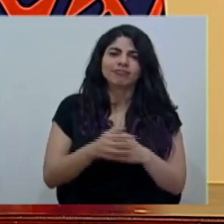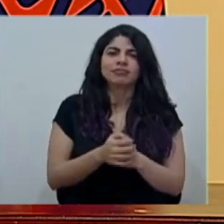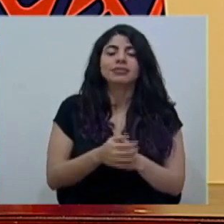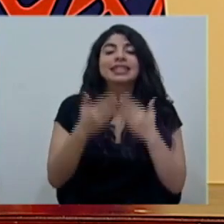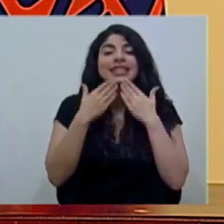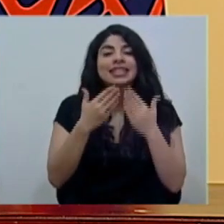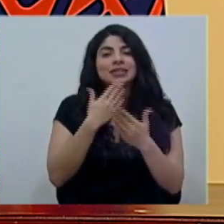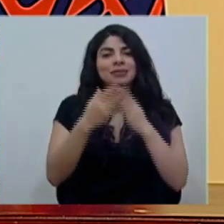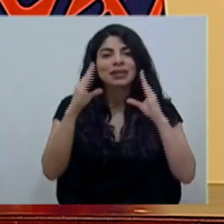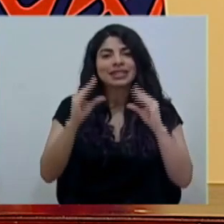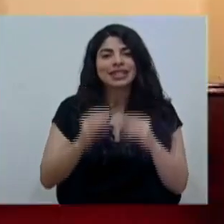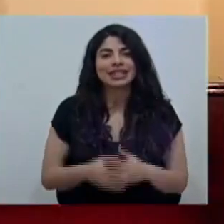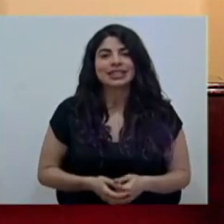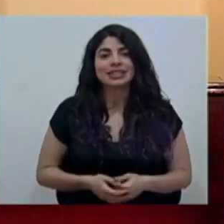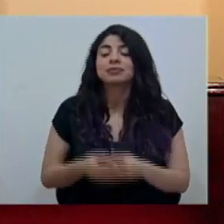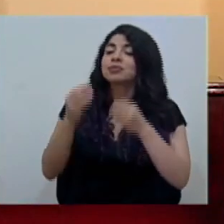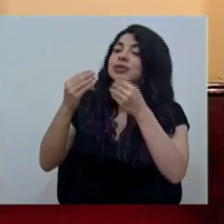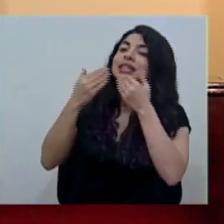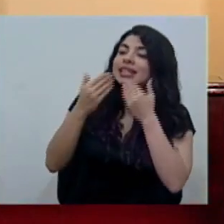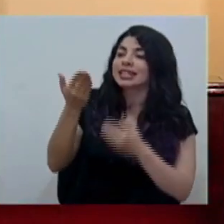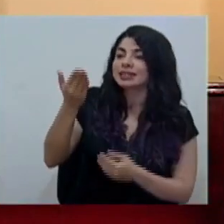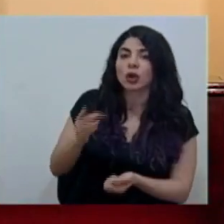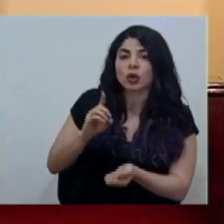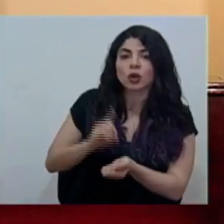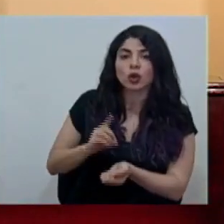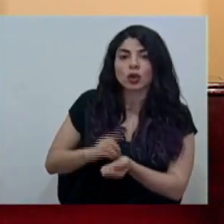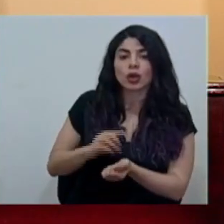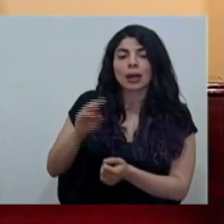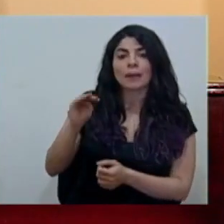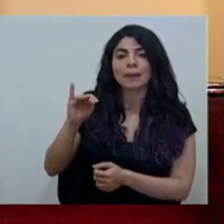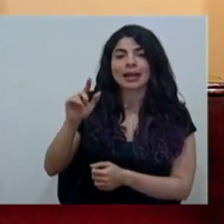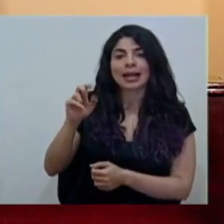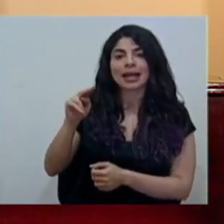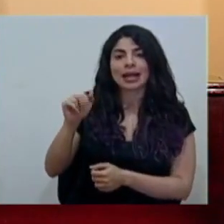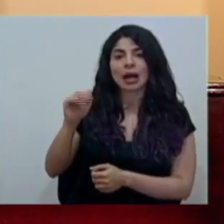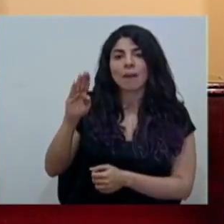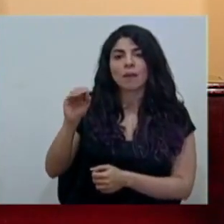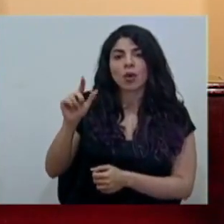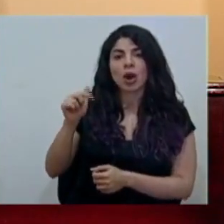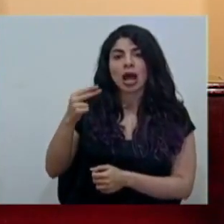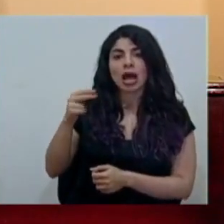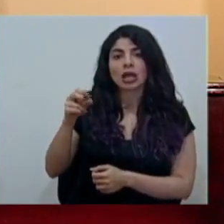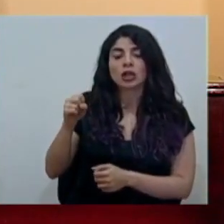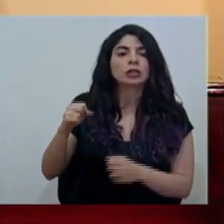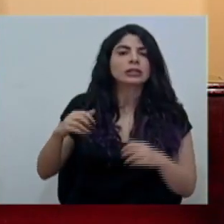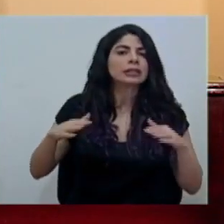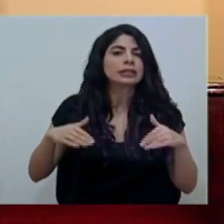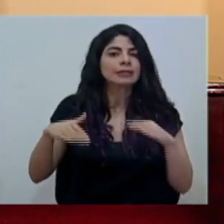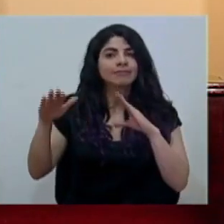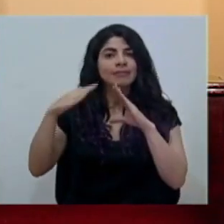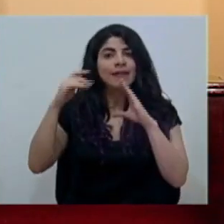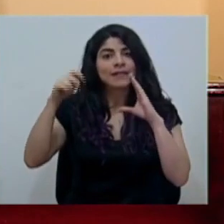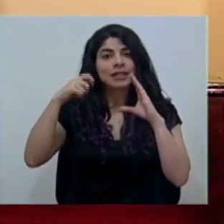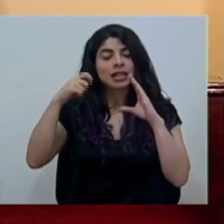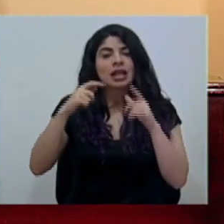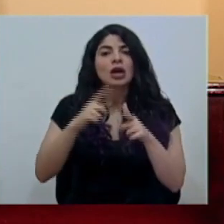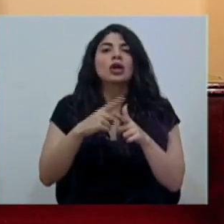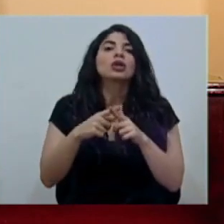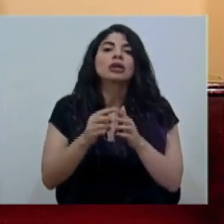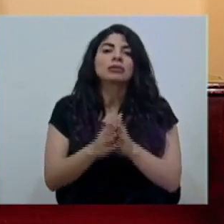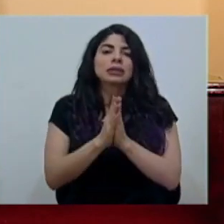gracias, que tengan muy buenas tardes. Muchísimas gracias a la doctora Milena Bolaños. Aún no tenemos el video, así que lo hagamos